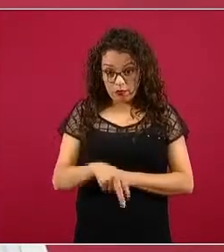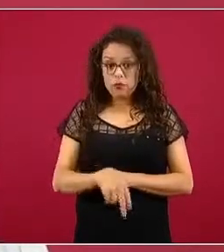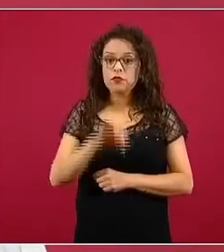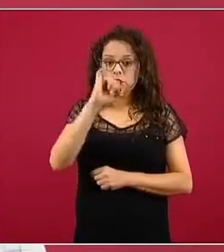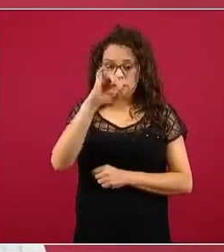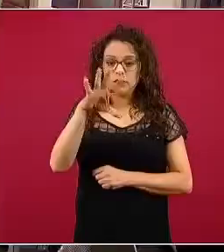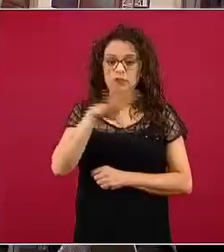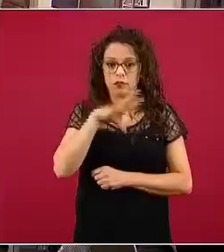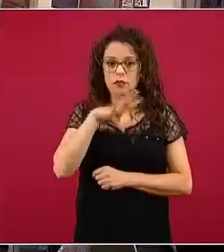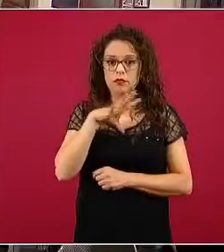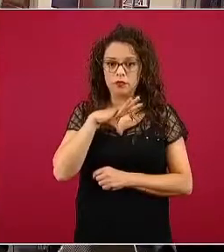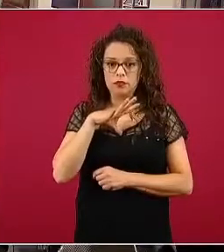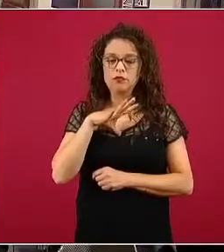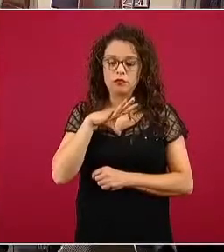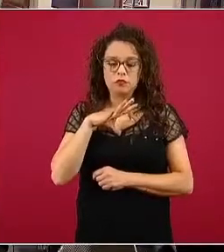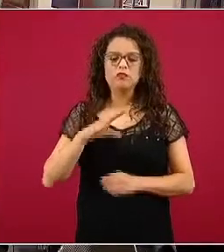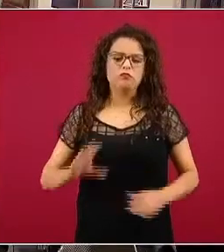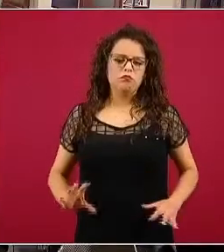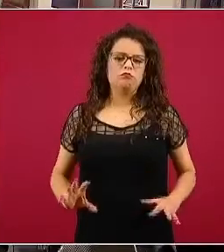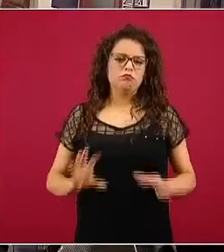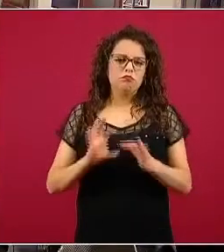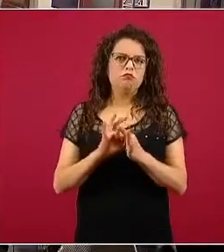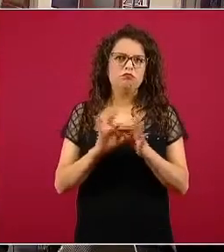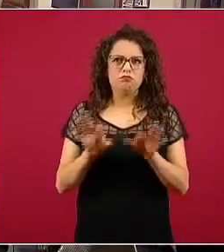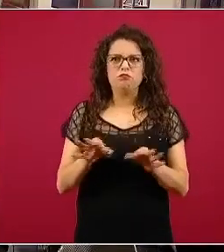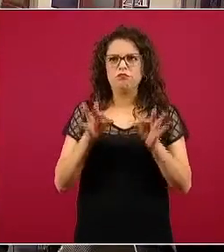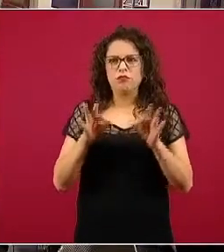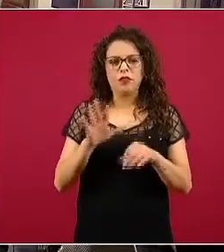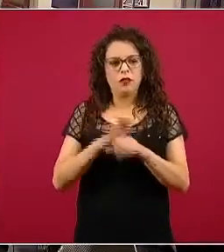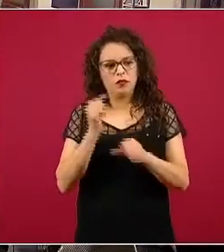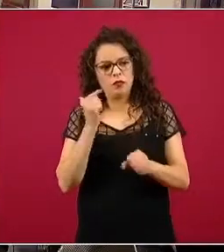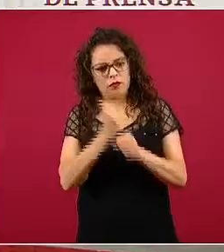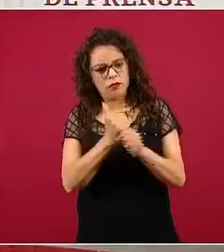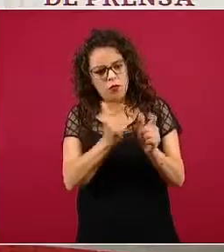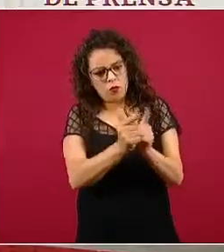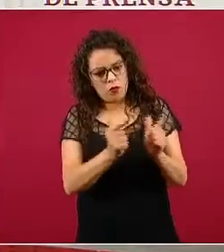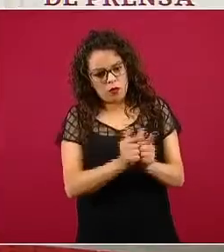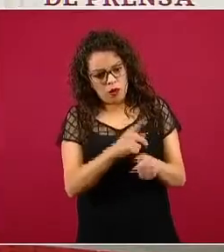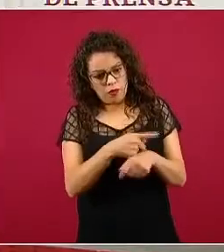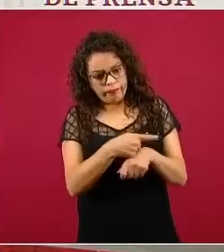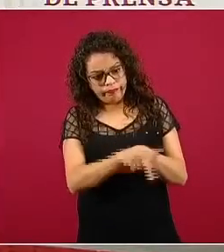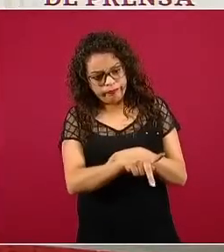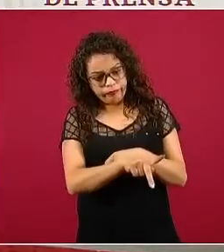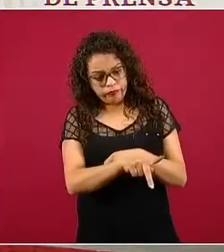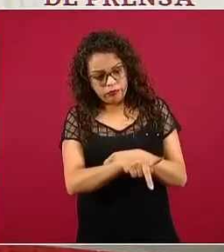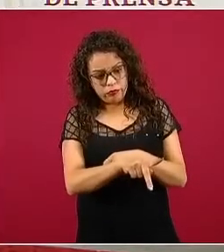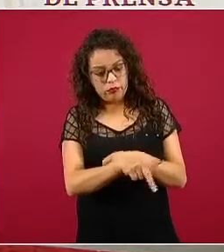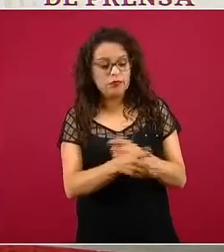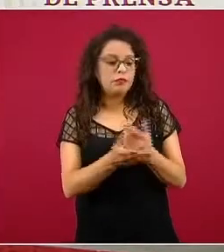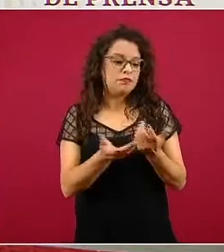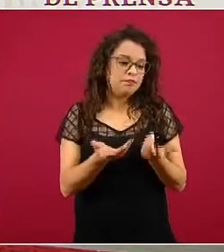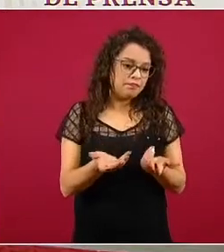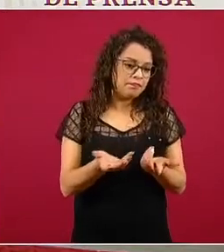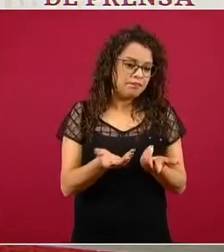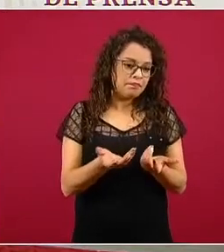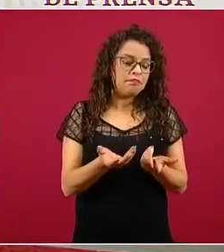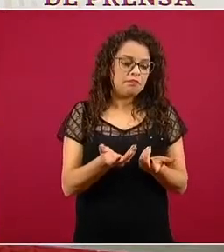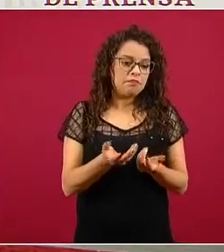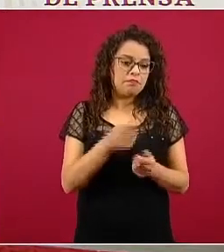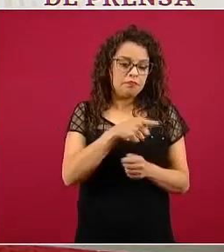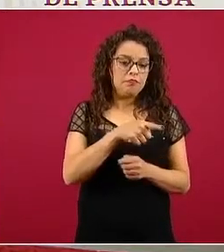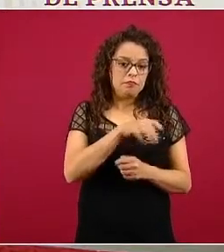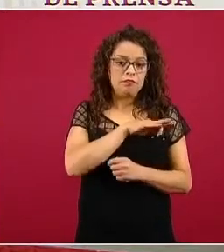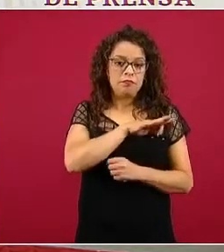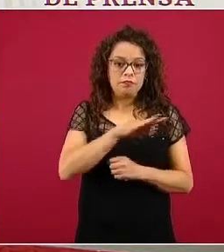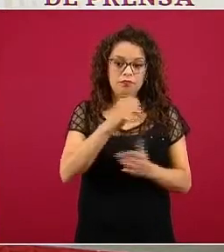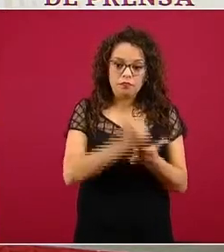una congruencia cuando normalmente uno identifica un grupo de riesgo que pudiera estar lógicamente, como su nombre lo dice, en riesgo